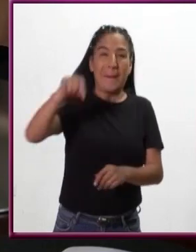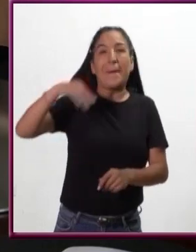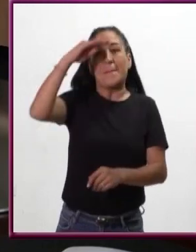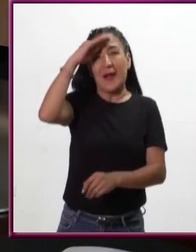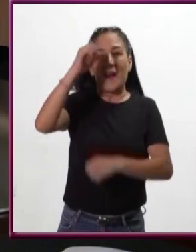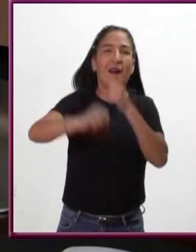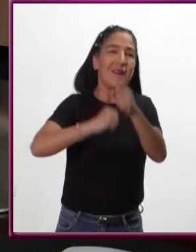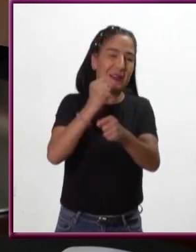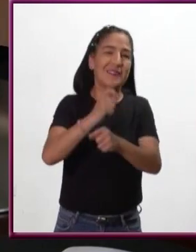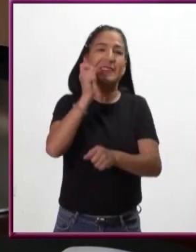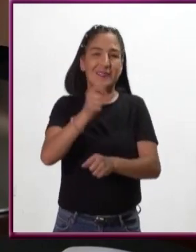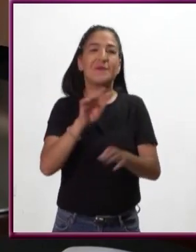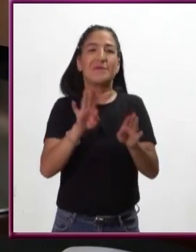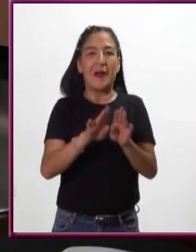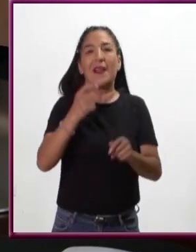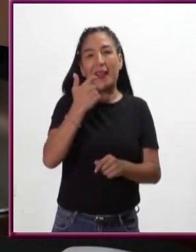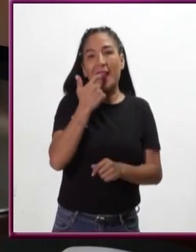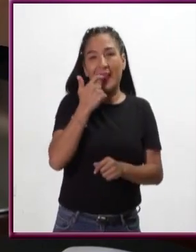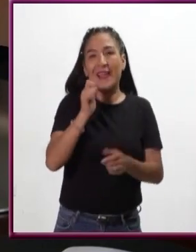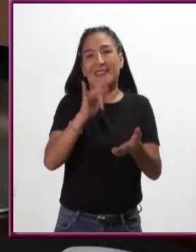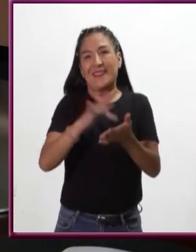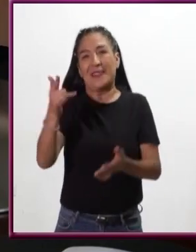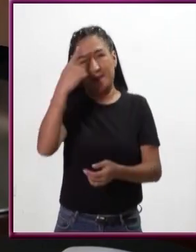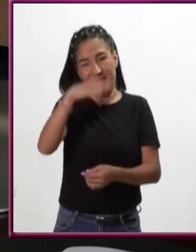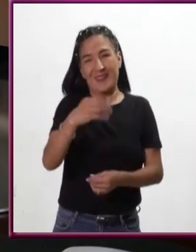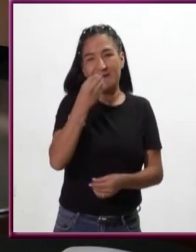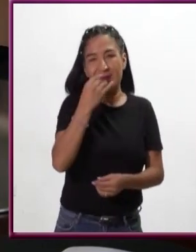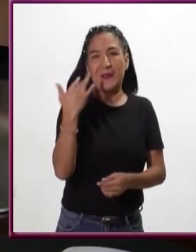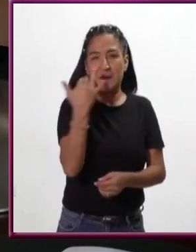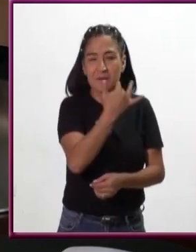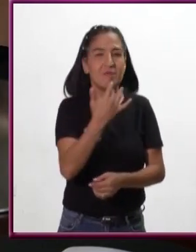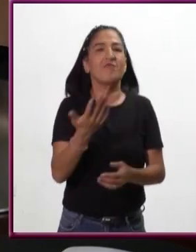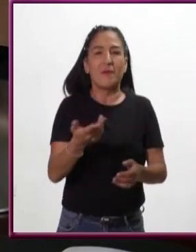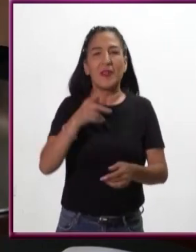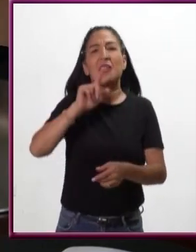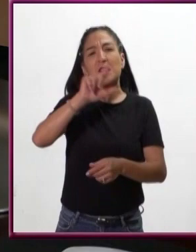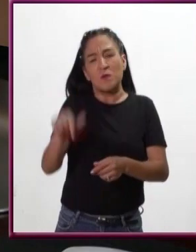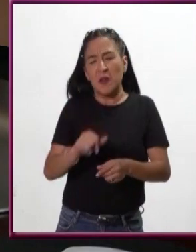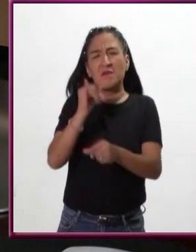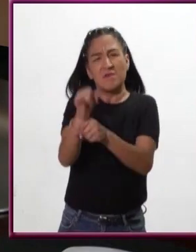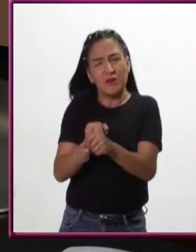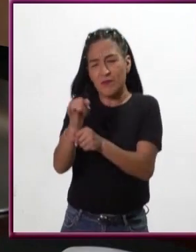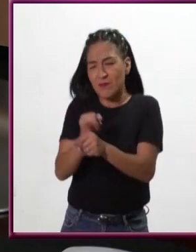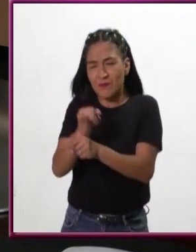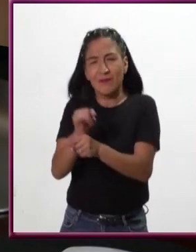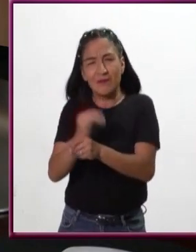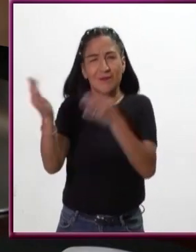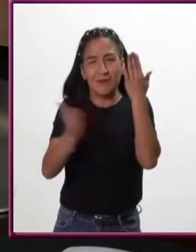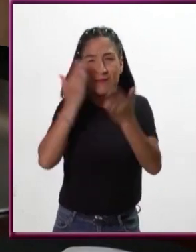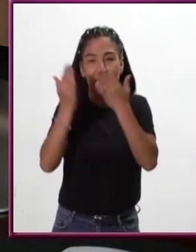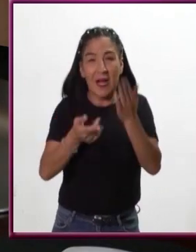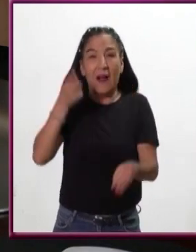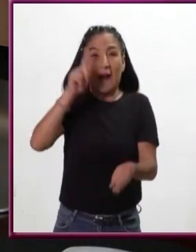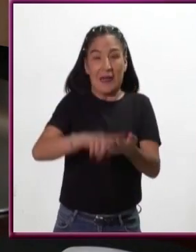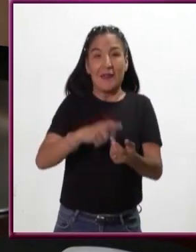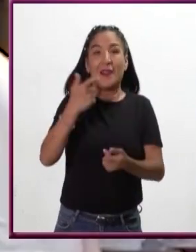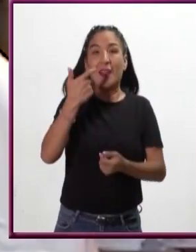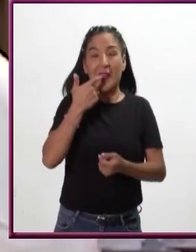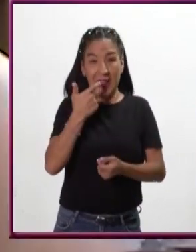tiempo se pensó que esto era así. Sin embargo, varios estudios muestran que la